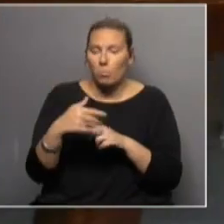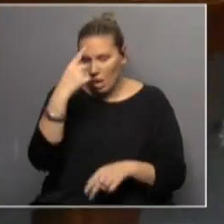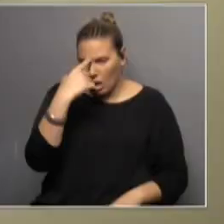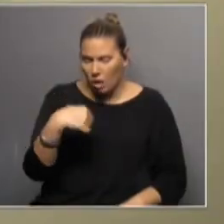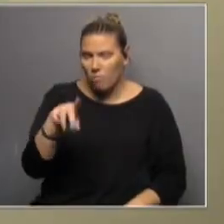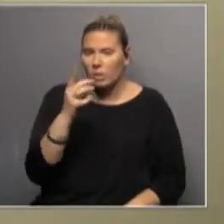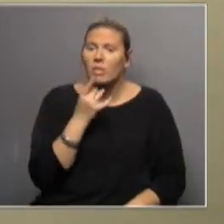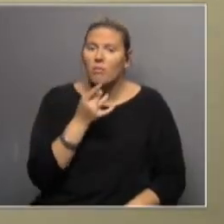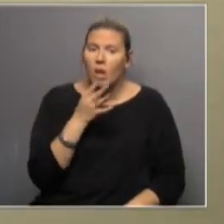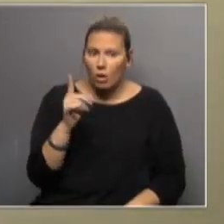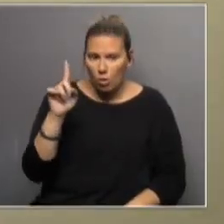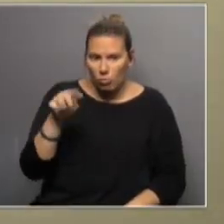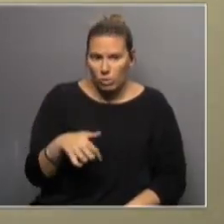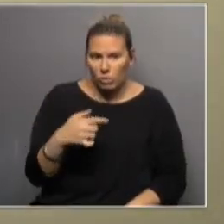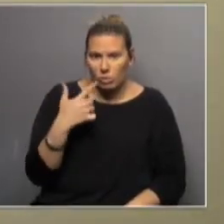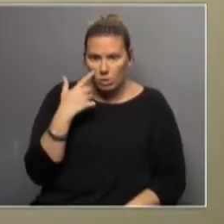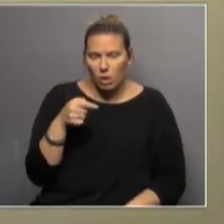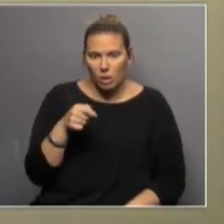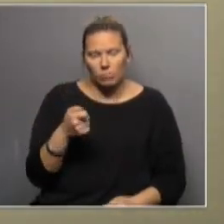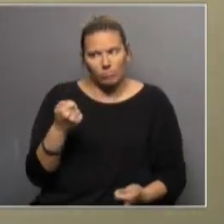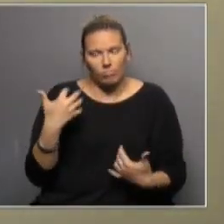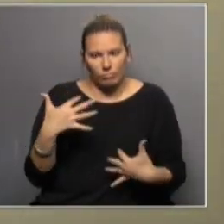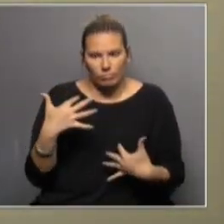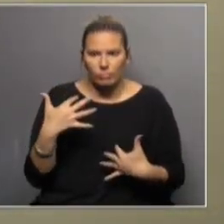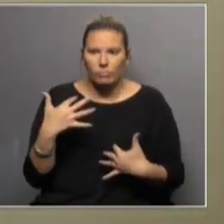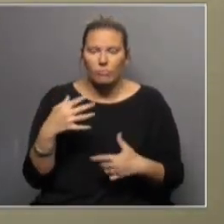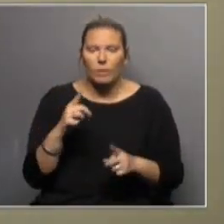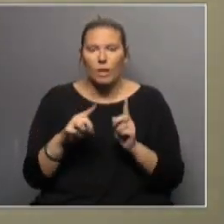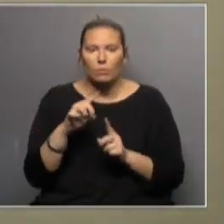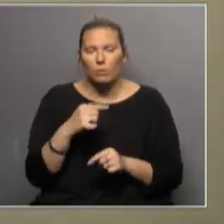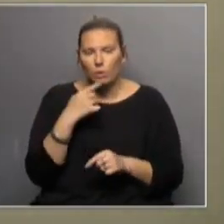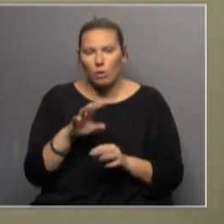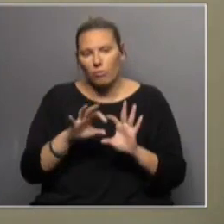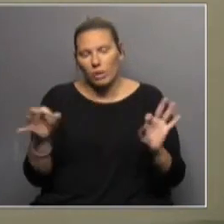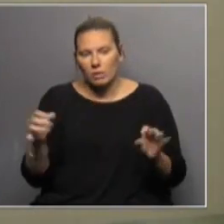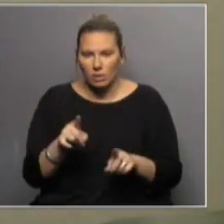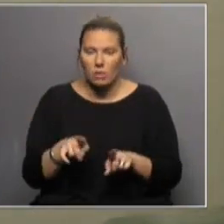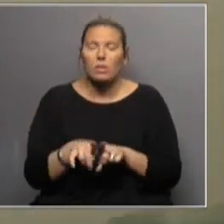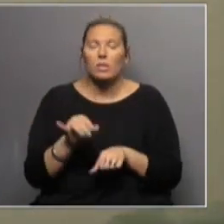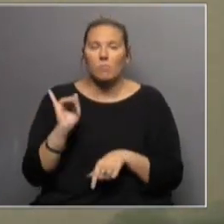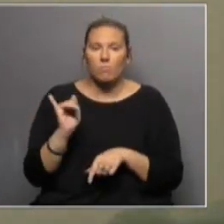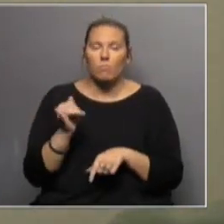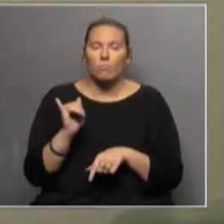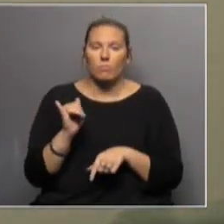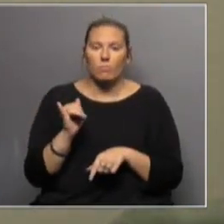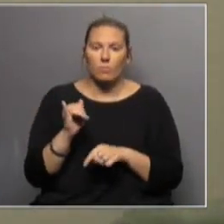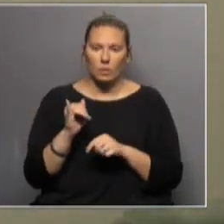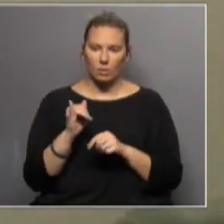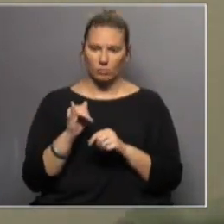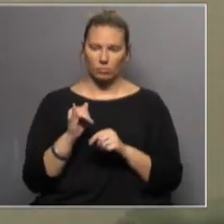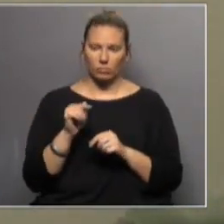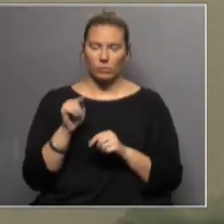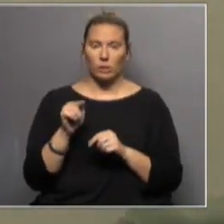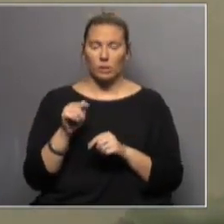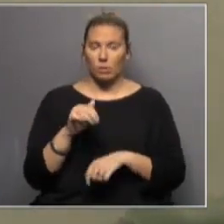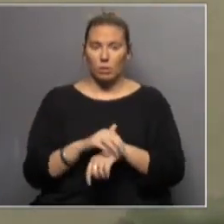habrá aparecido en algún momento en que vieron que esto era un poco costoso y alguien habrá tirado la frase. Exactamente. Es desde ahí,